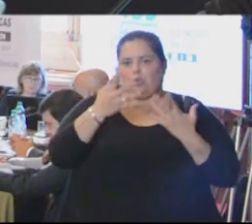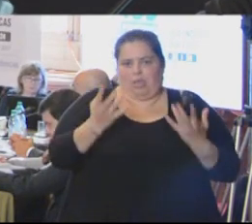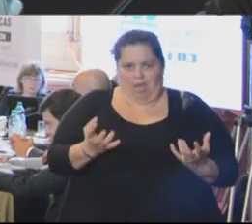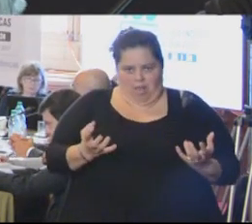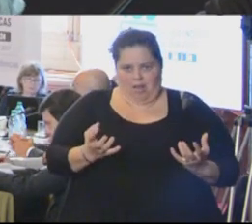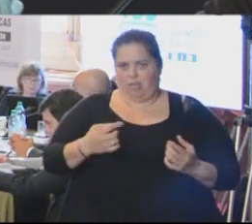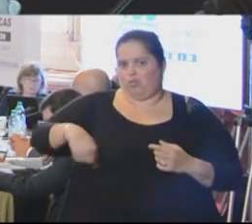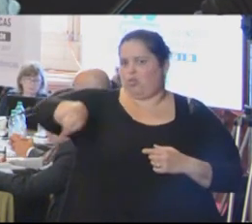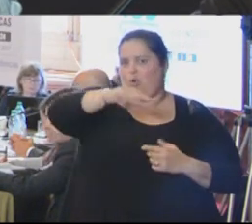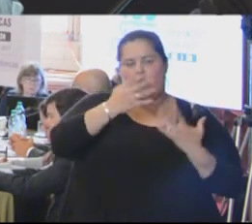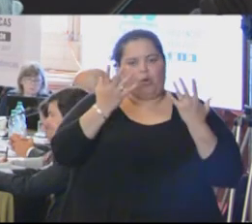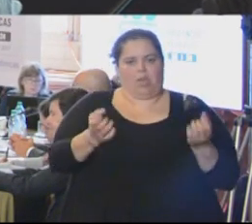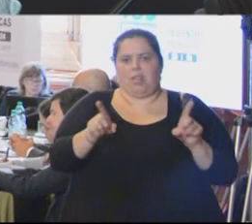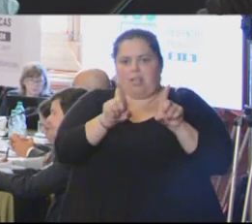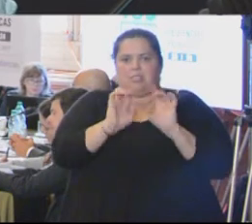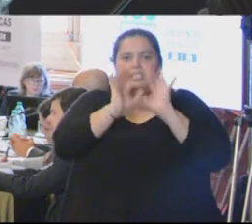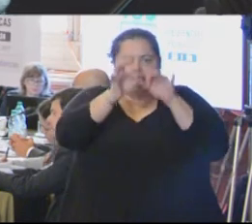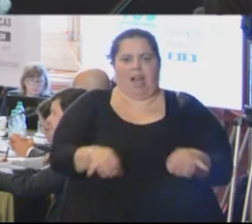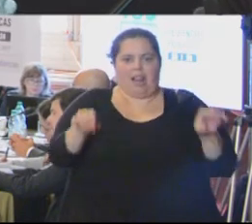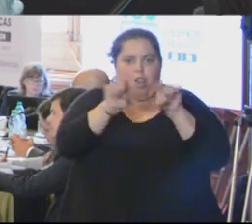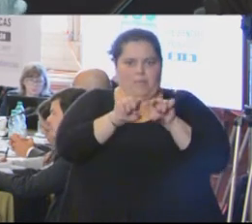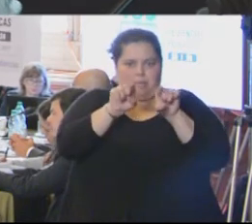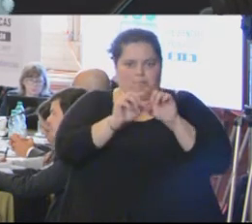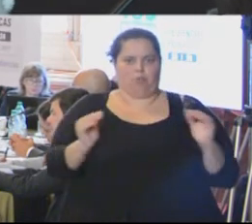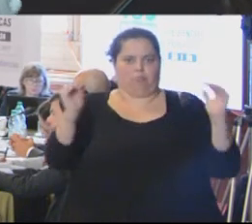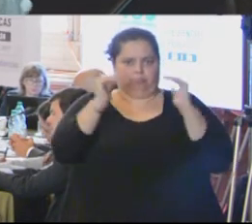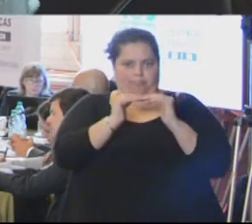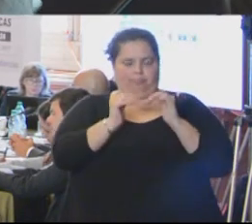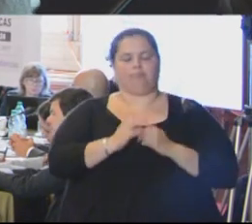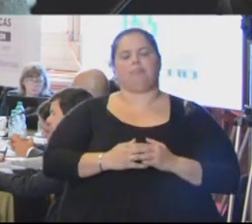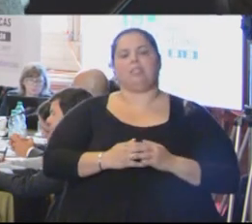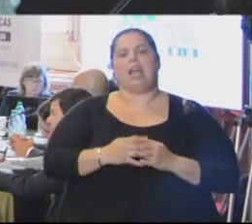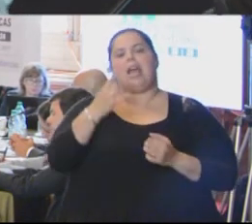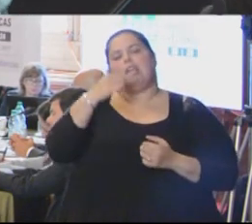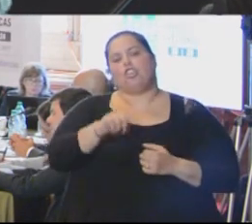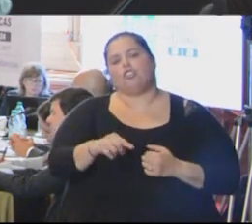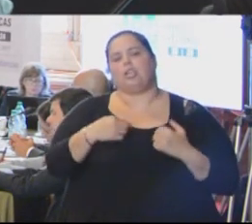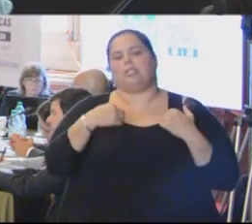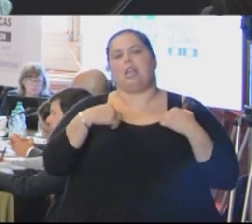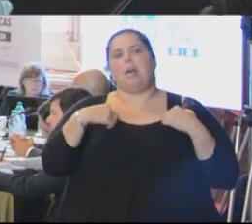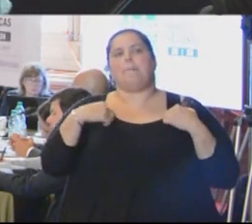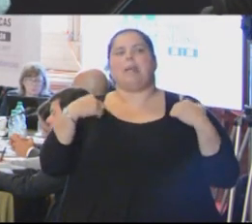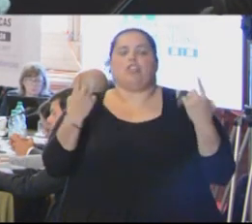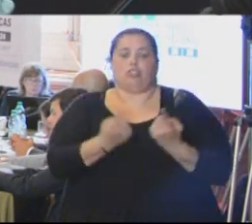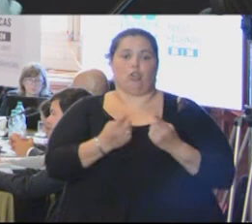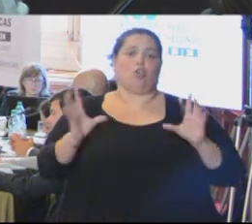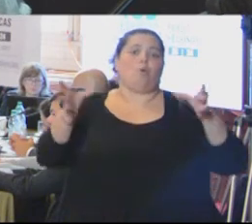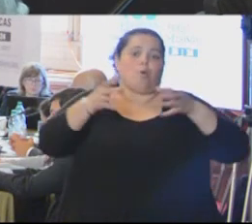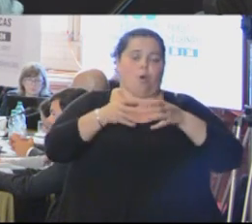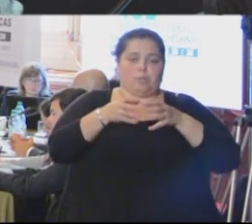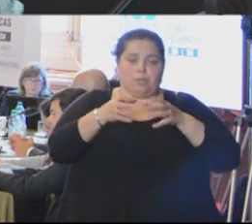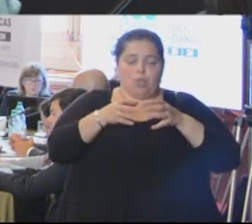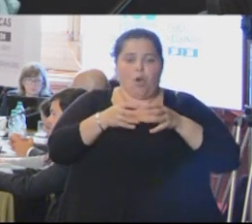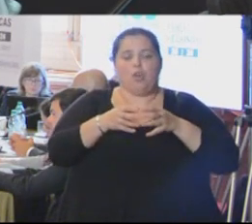y todos quieren alcanzar. Así que nuestra posición como comisión